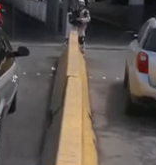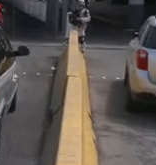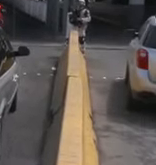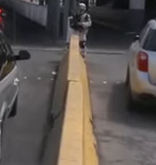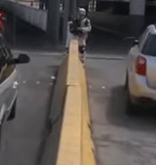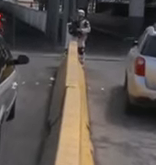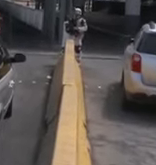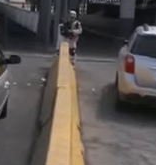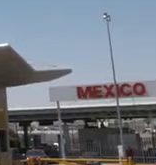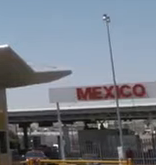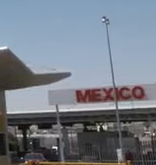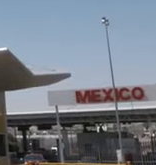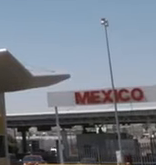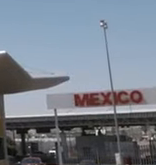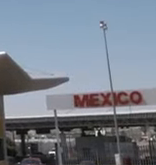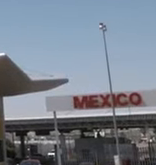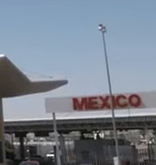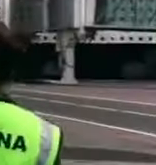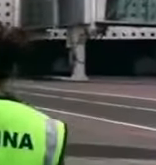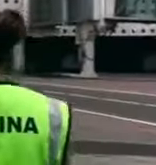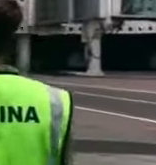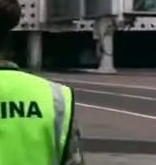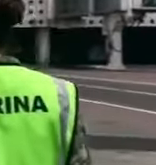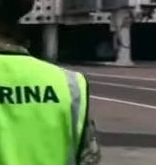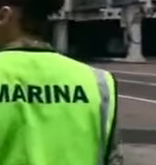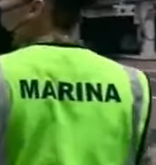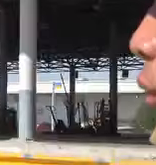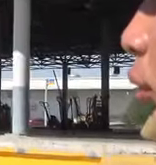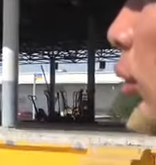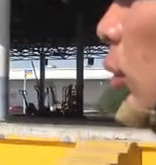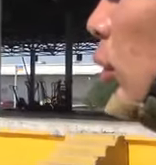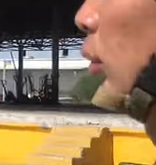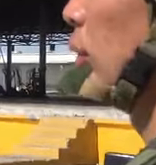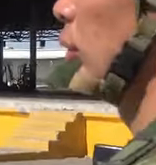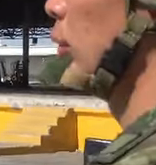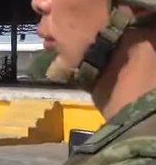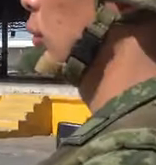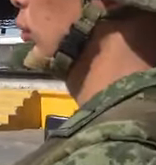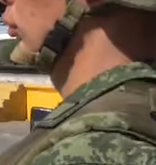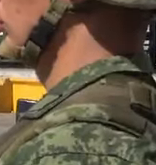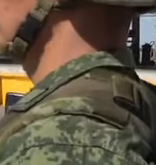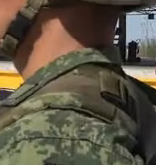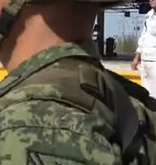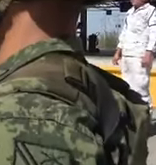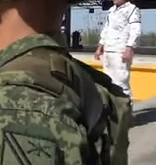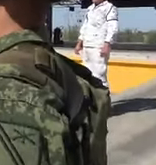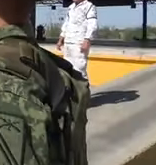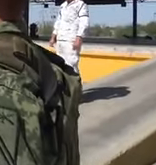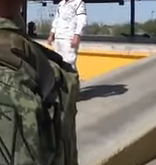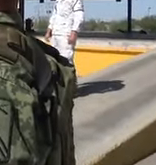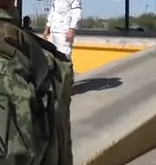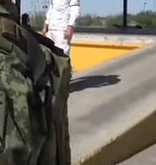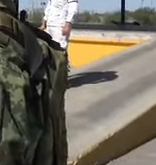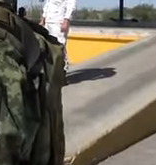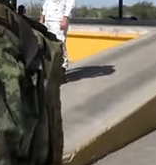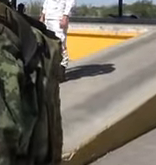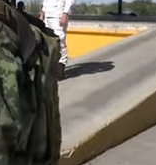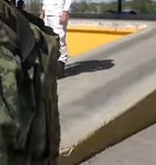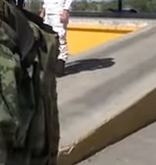de la administración y operación de 50 aduanas, 17 aeropuertos y 20 puertos, por parte de las Fuerzas Armadas y la Guardia